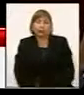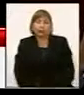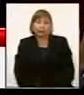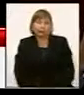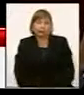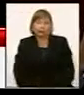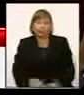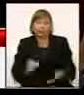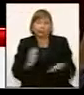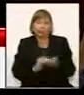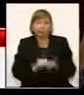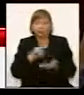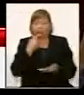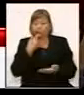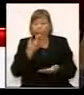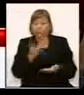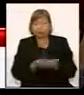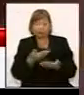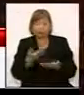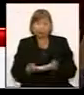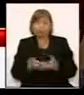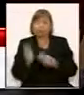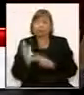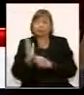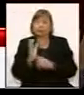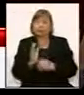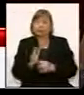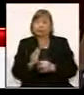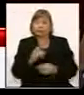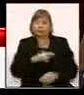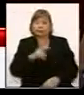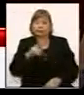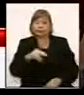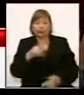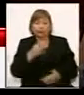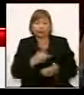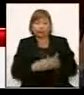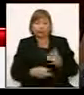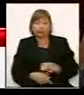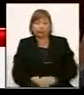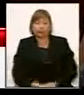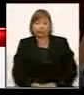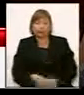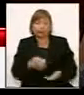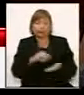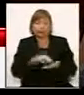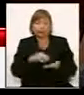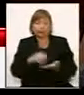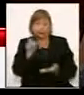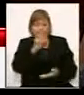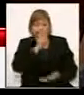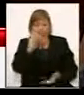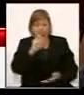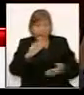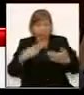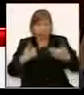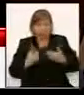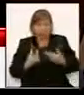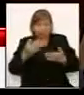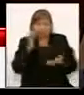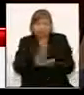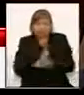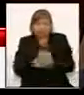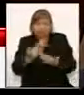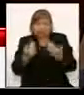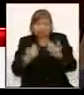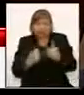vuelvo a recalcar, representante regional, de que el pueblo no va a descansar hasta que tengamos nuestro